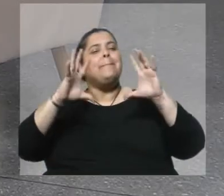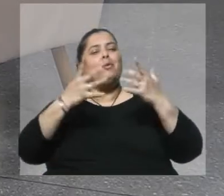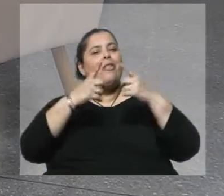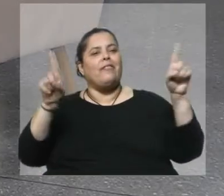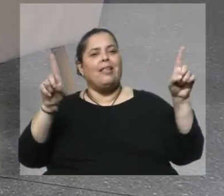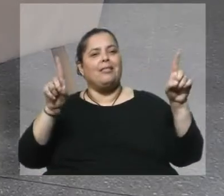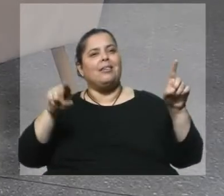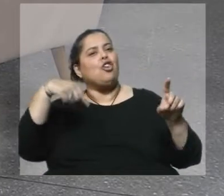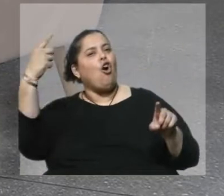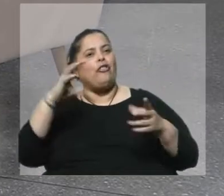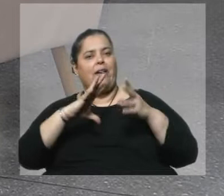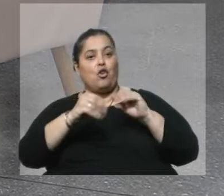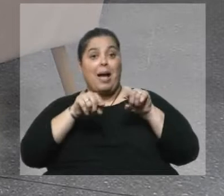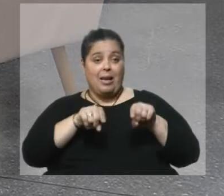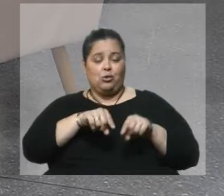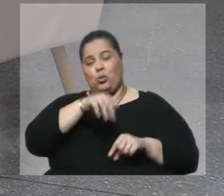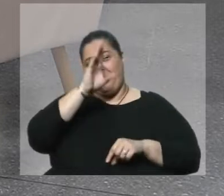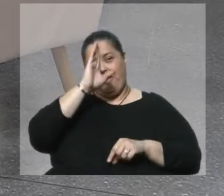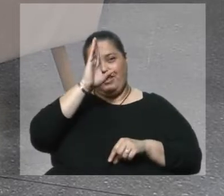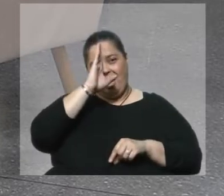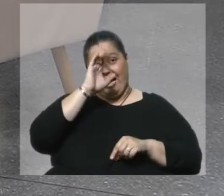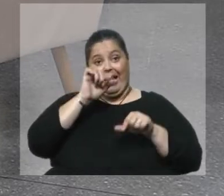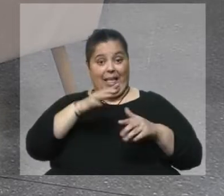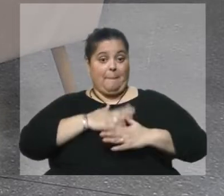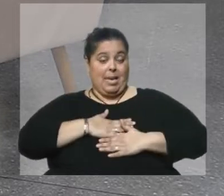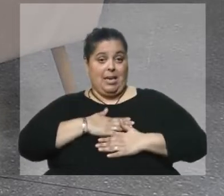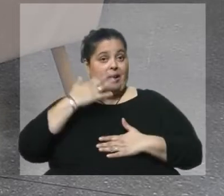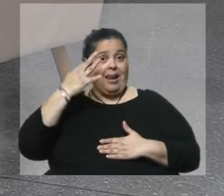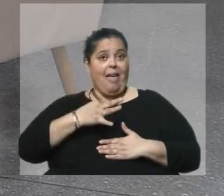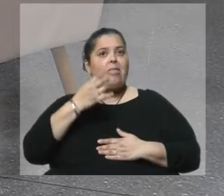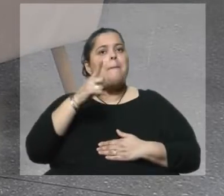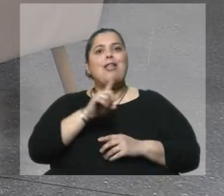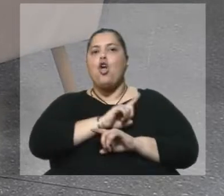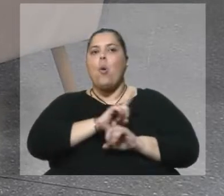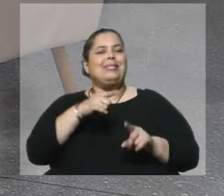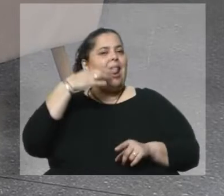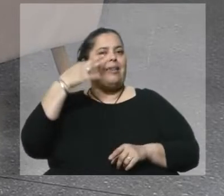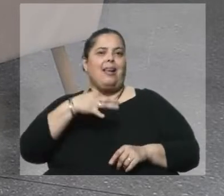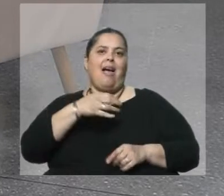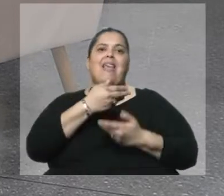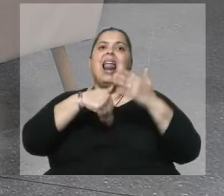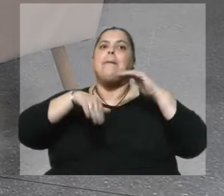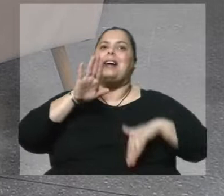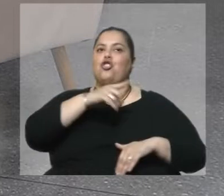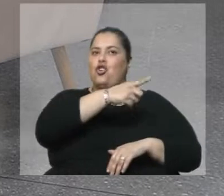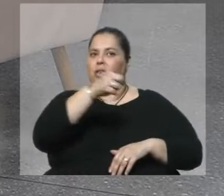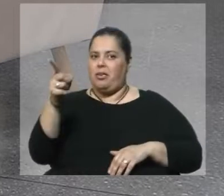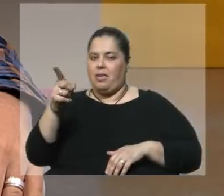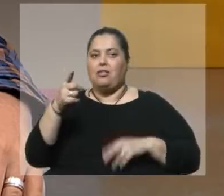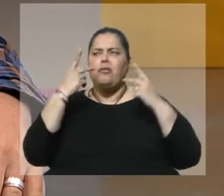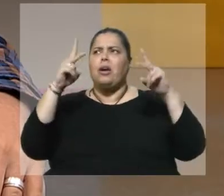Eso fue un aprendizaje, decir, bueno, esta es mi realidad, pero no es la realidad de la mayoría de la gente. El poder viajar como